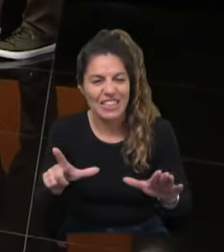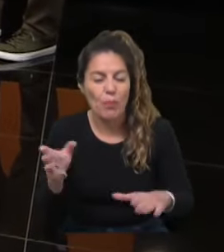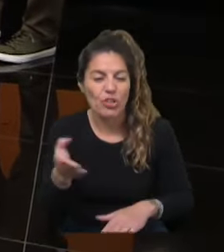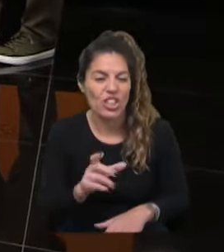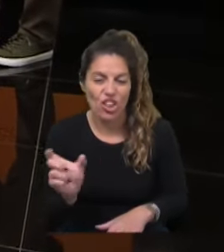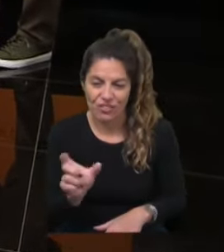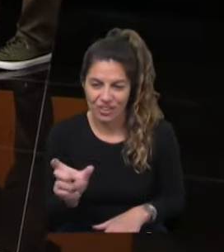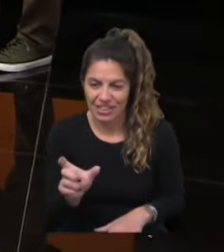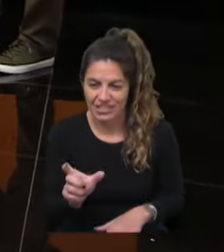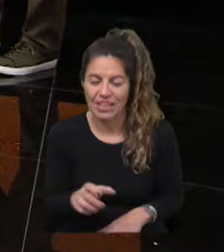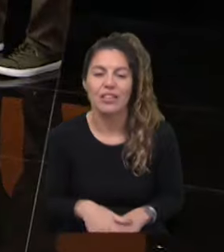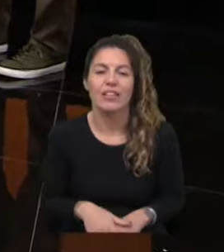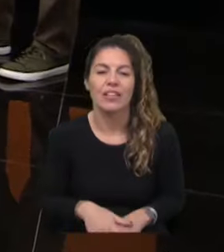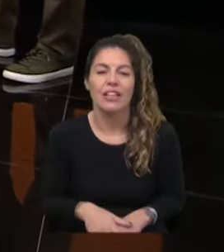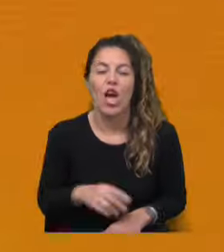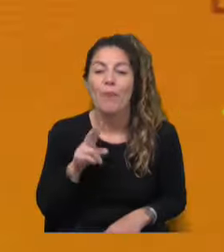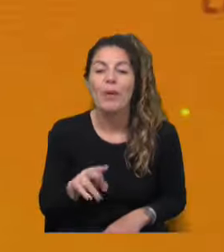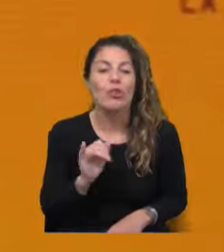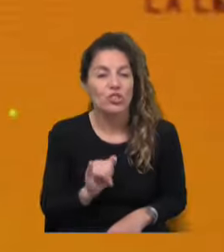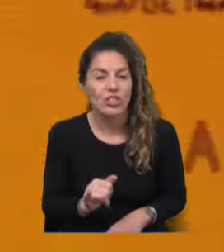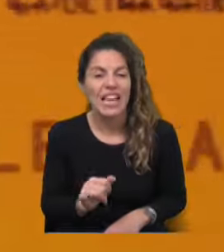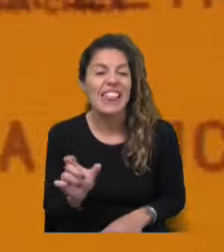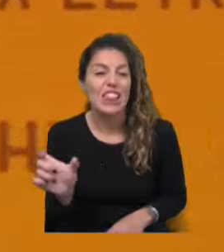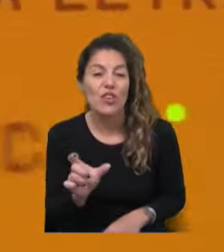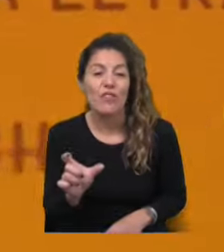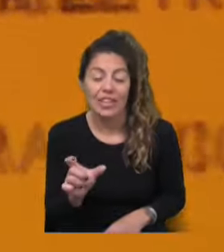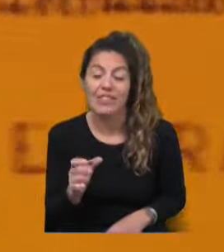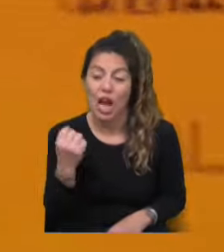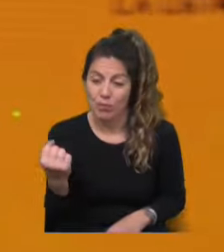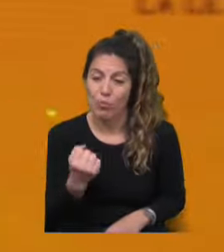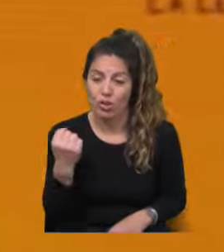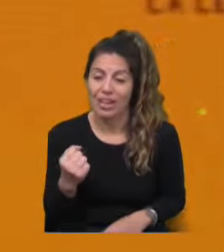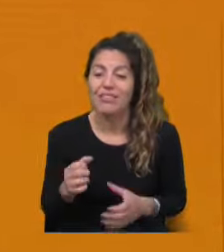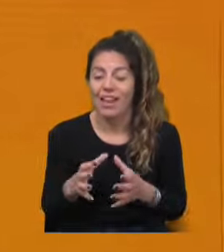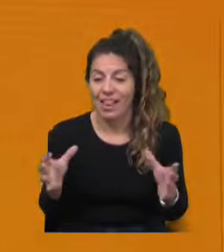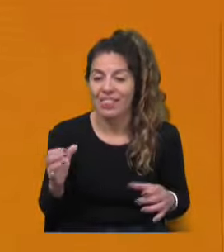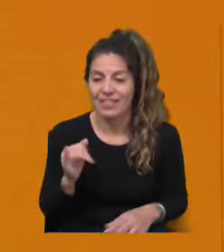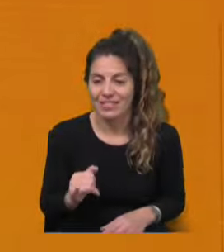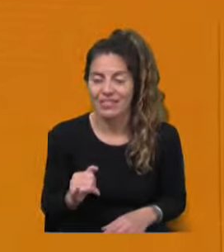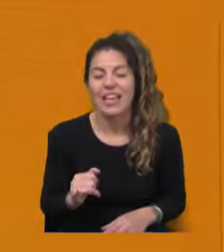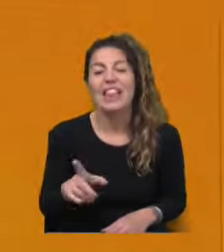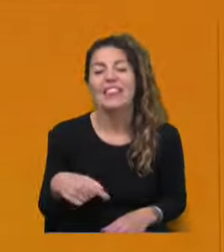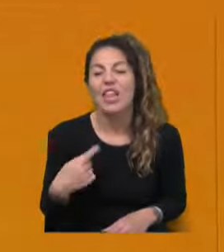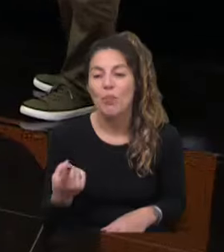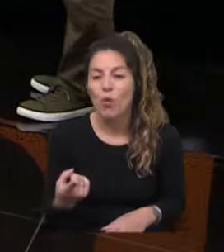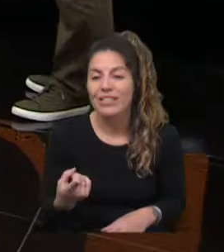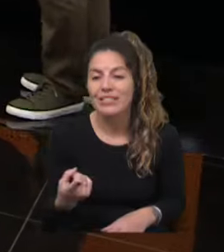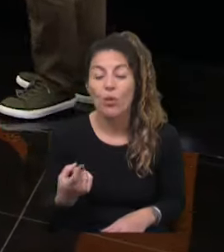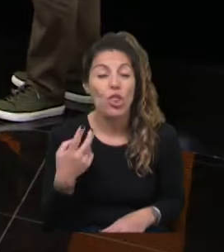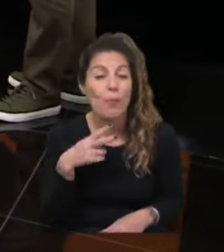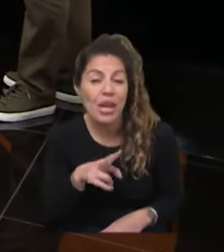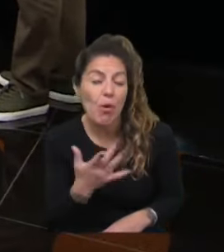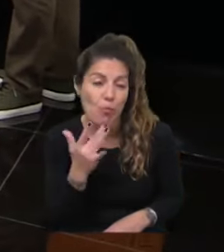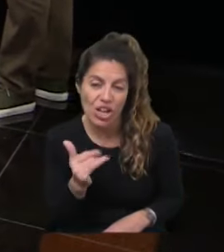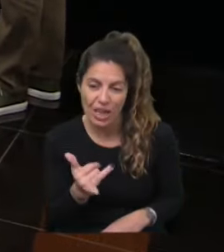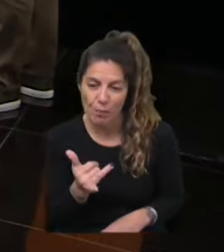más o menos. Excelente. Entonces vemos sí que tenemos entonces una diferencia apreciable. Grande, ¿no? Grande, sí, exactamente. Grande. Después teníamos que, cuando mirábamos, por